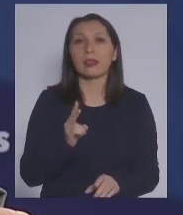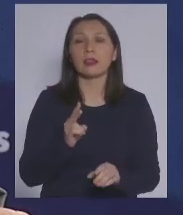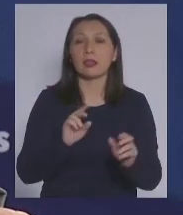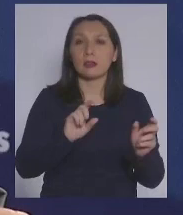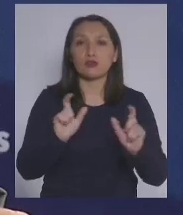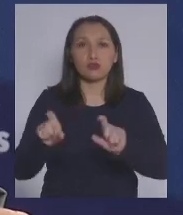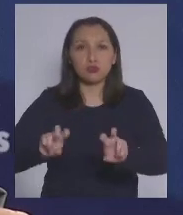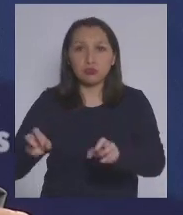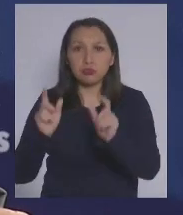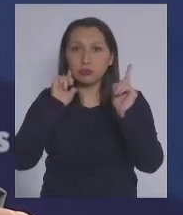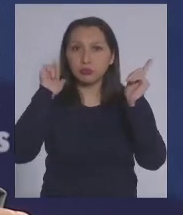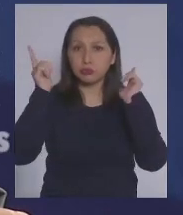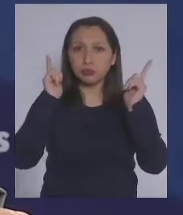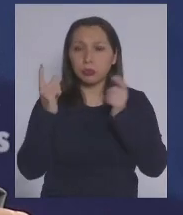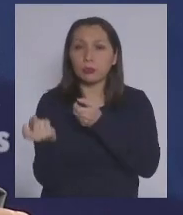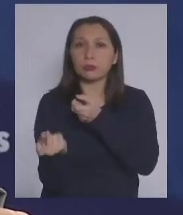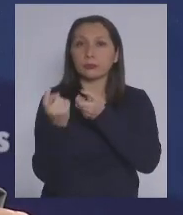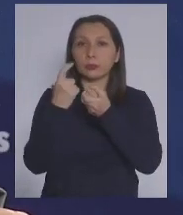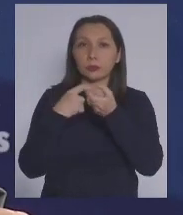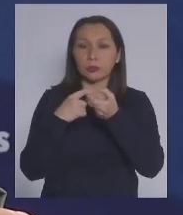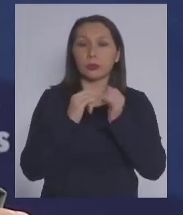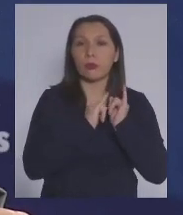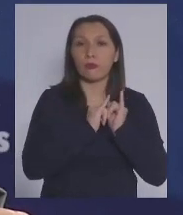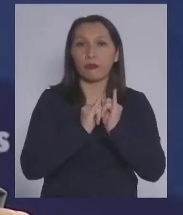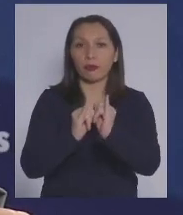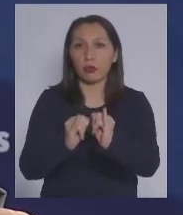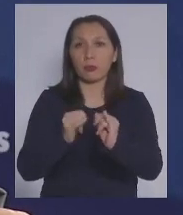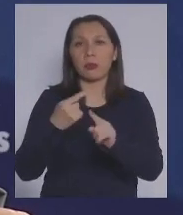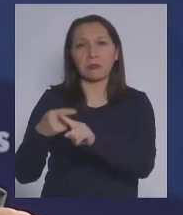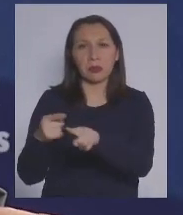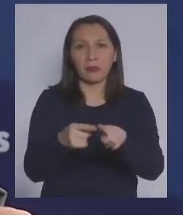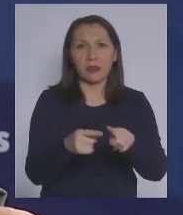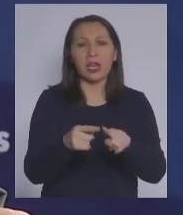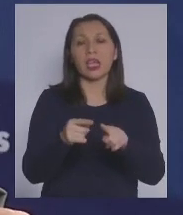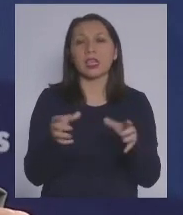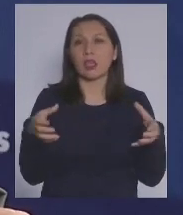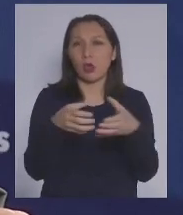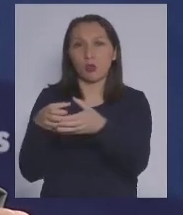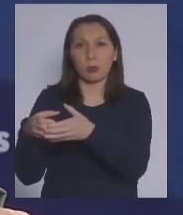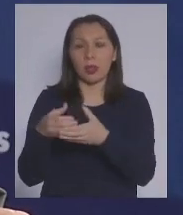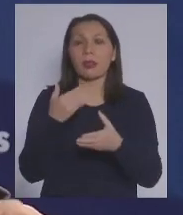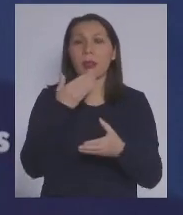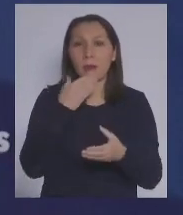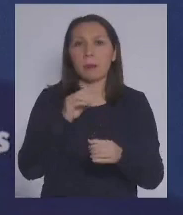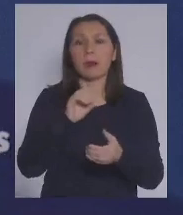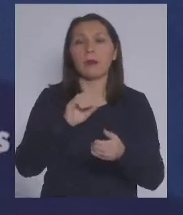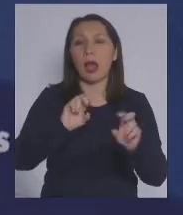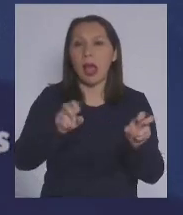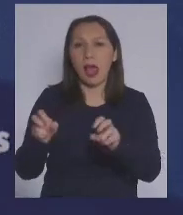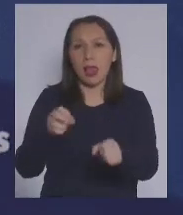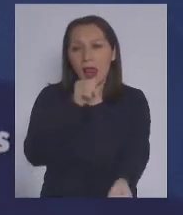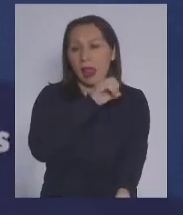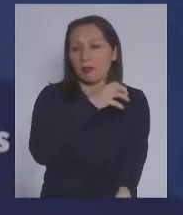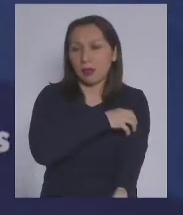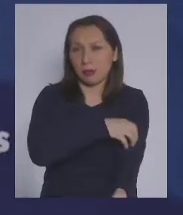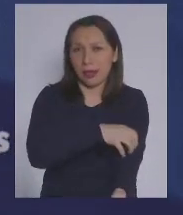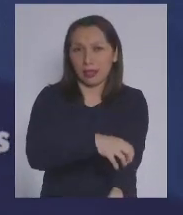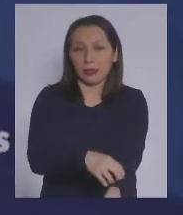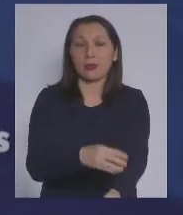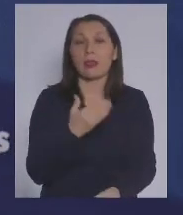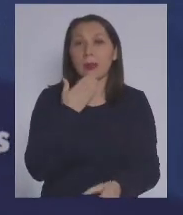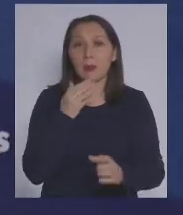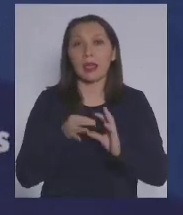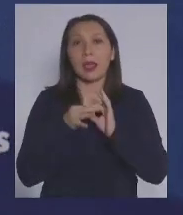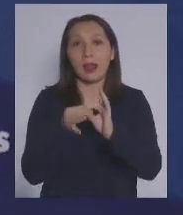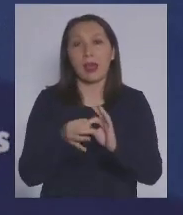las radios adheridas a esta cadena archi y no archi y también a los canales regionales y dar las gracias a